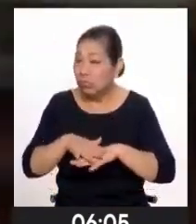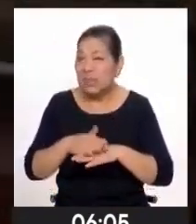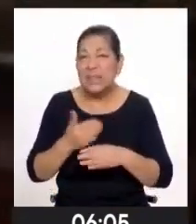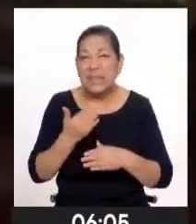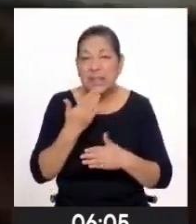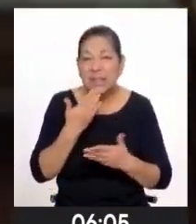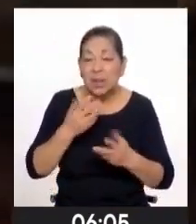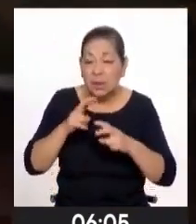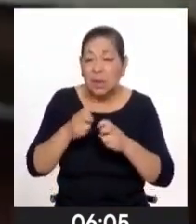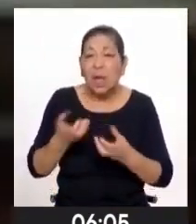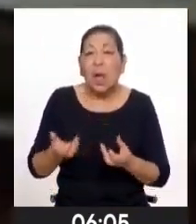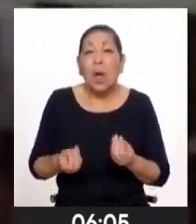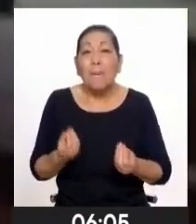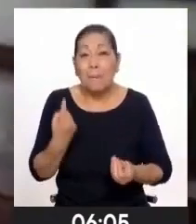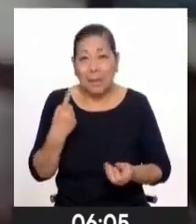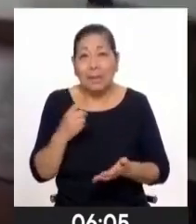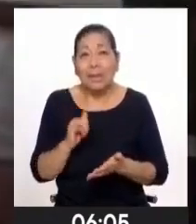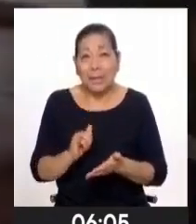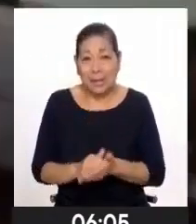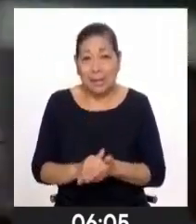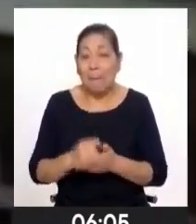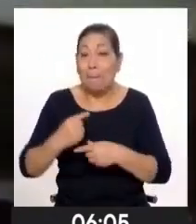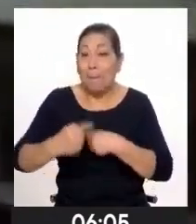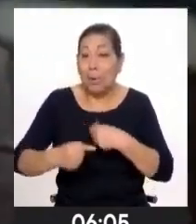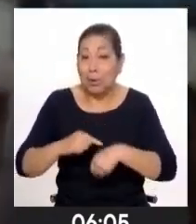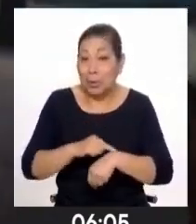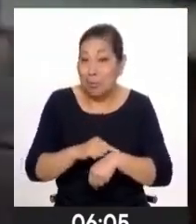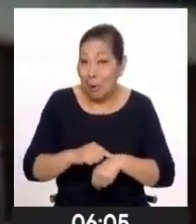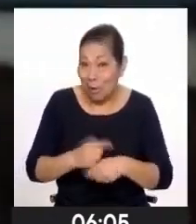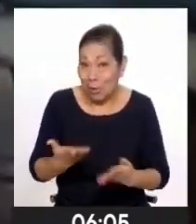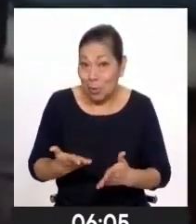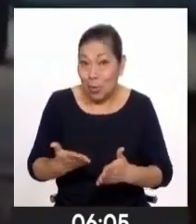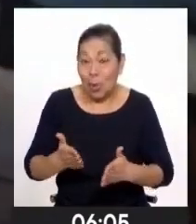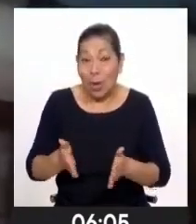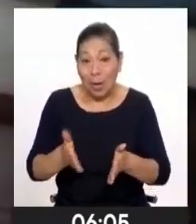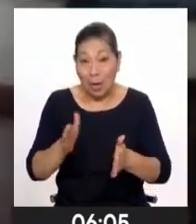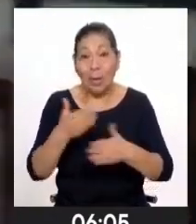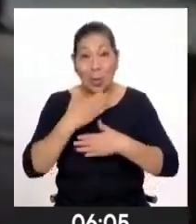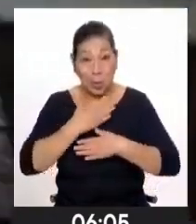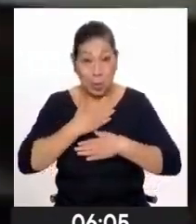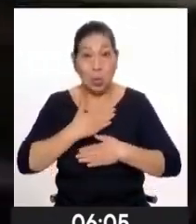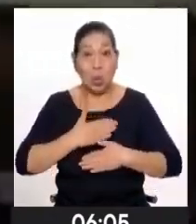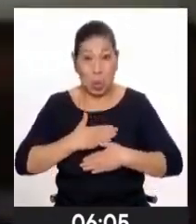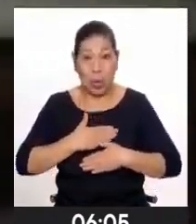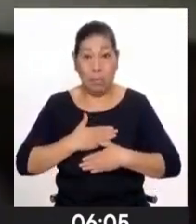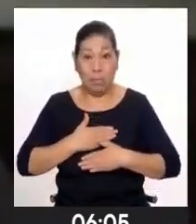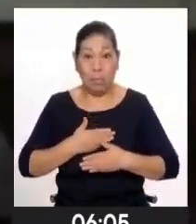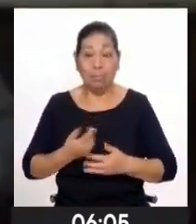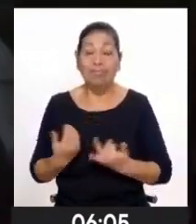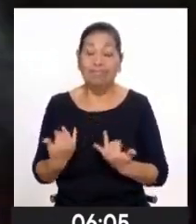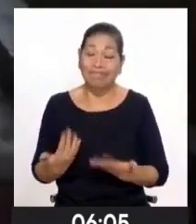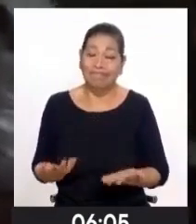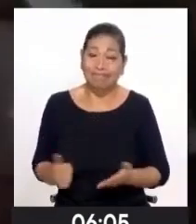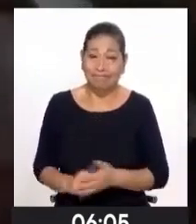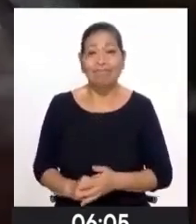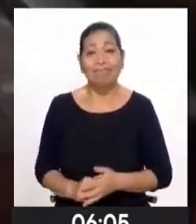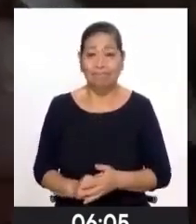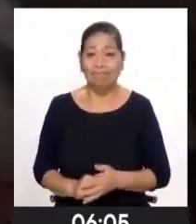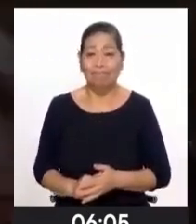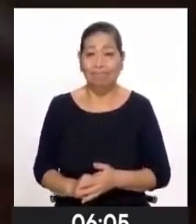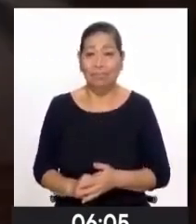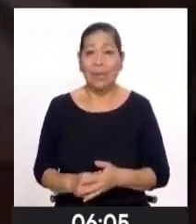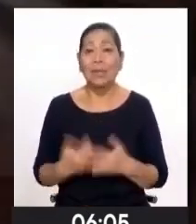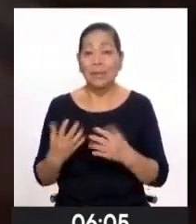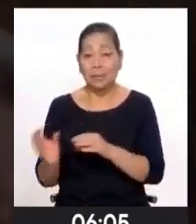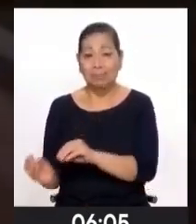noticia él aseguró que fue evacuado del distrito ya mencionado tras haberse desmayado Lamentablemente habría llegado una posta médica